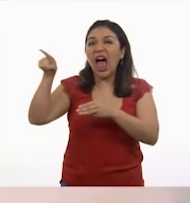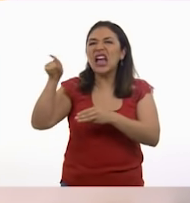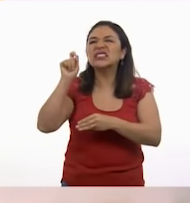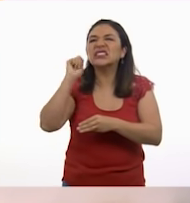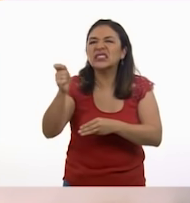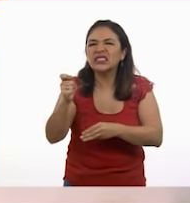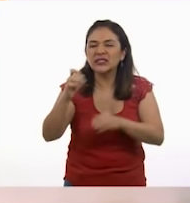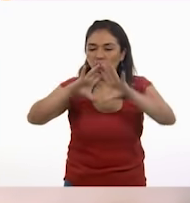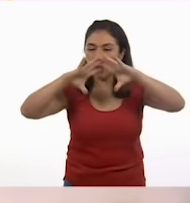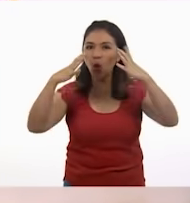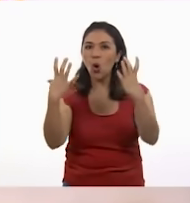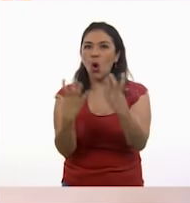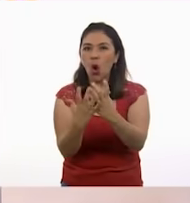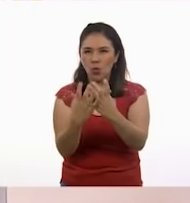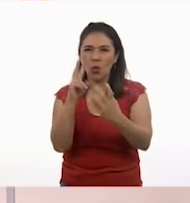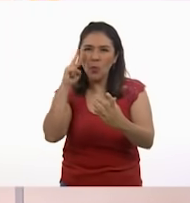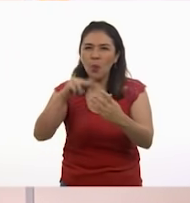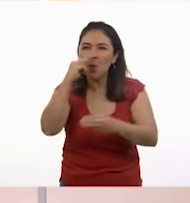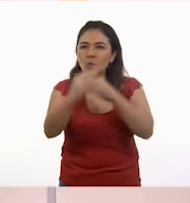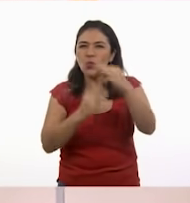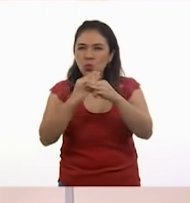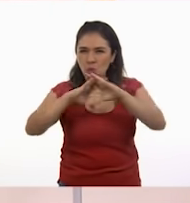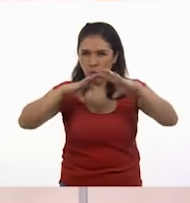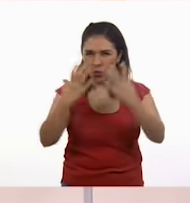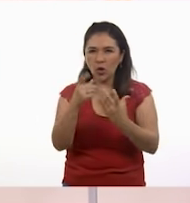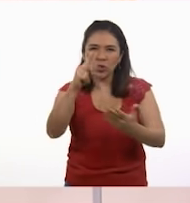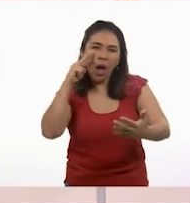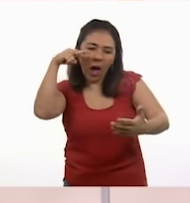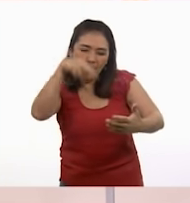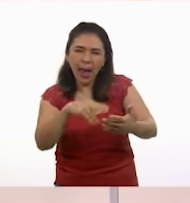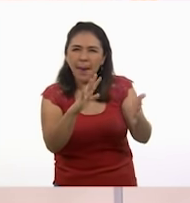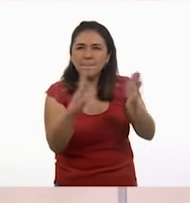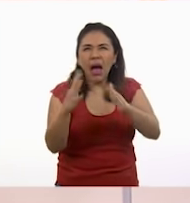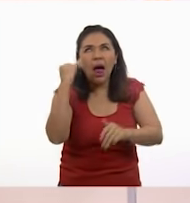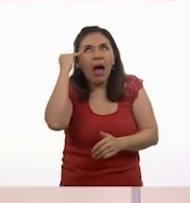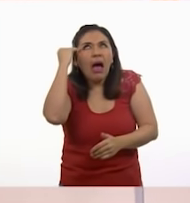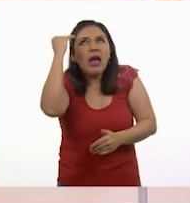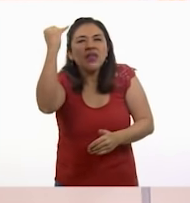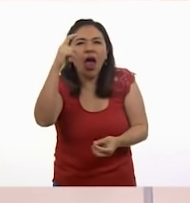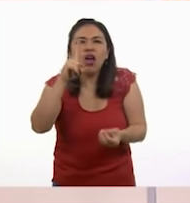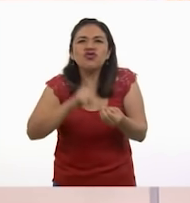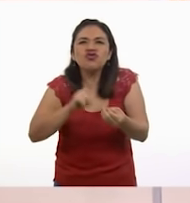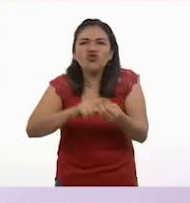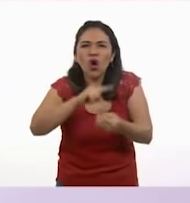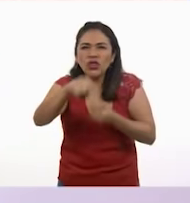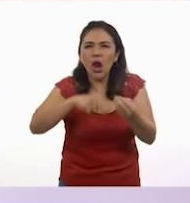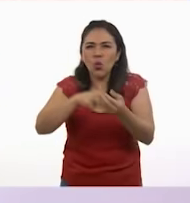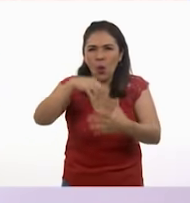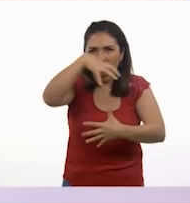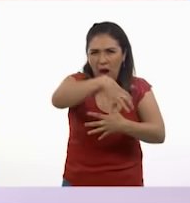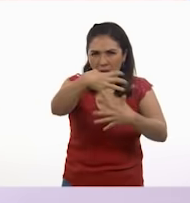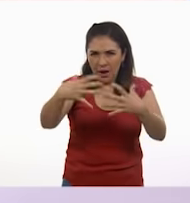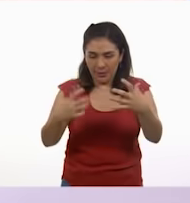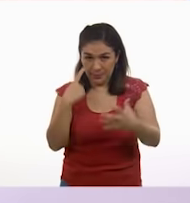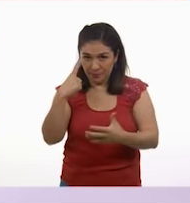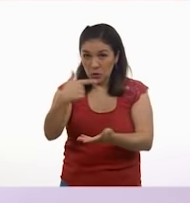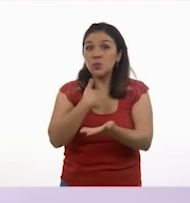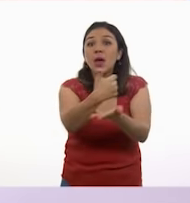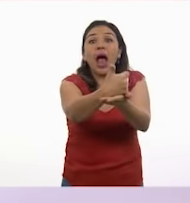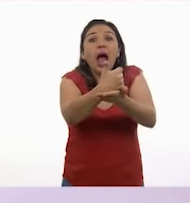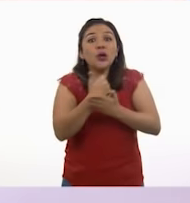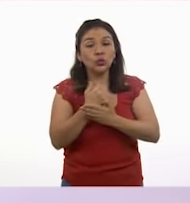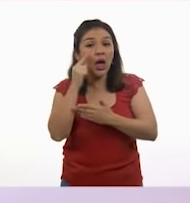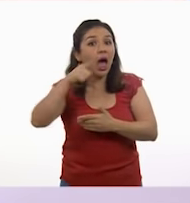globo terráqueo para que más o menos podamos ubicarnos medidas a ubicar a mis a mis